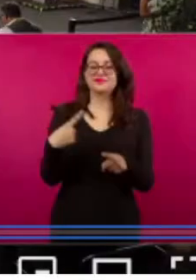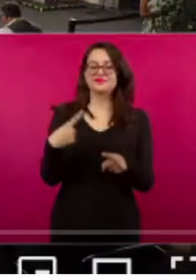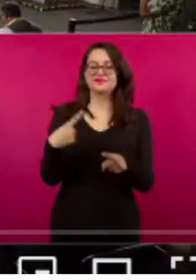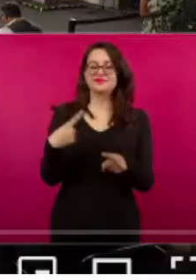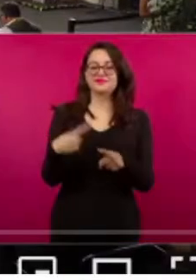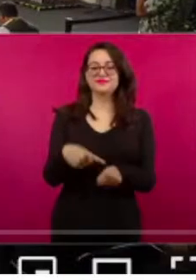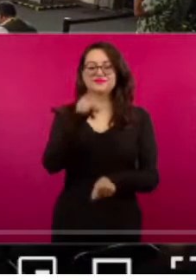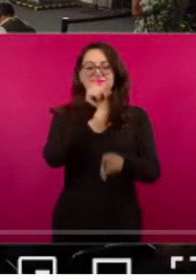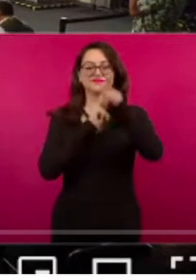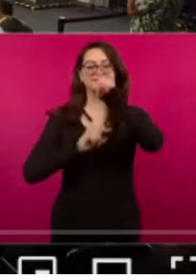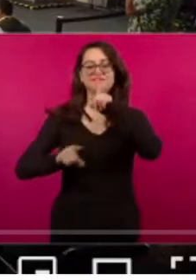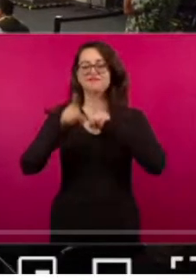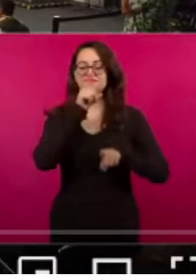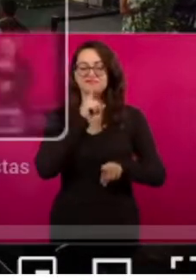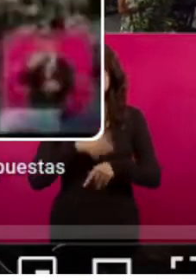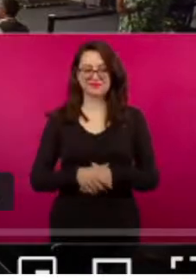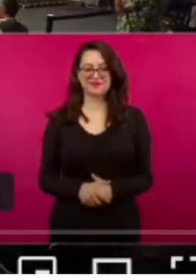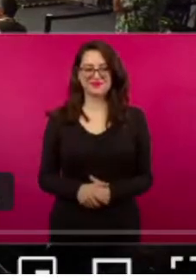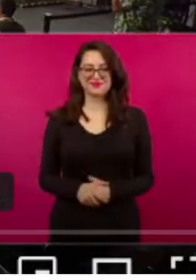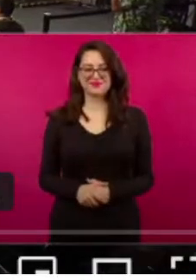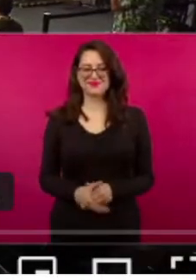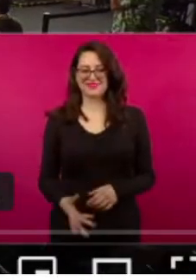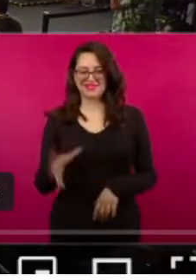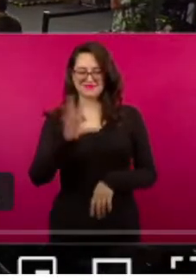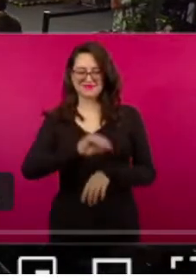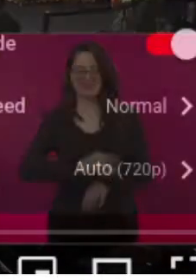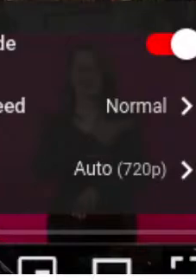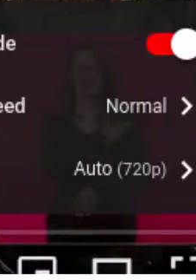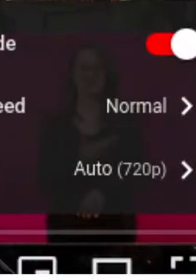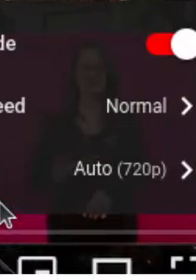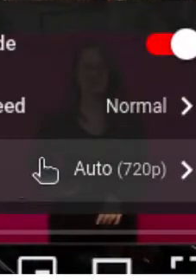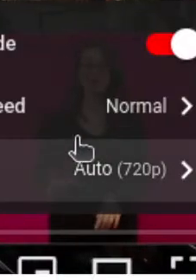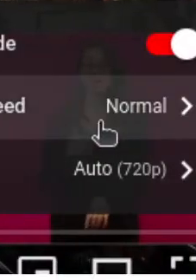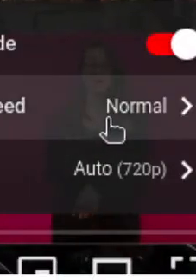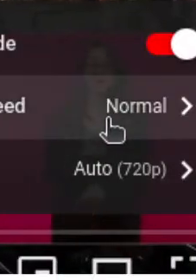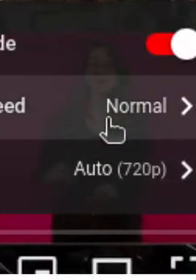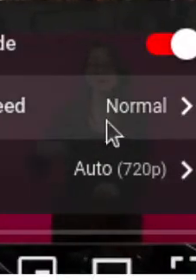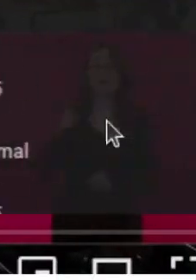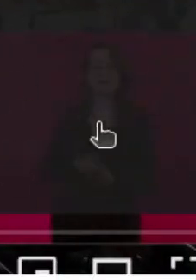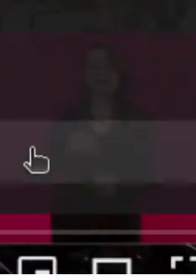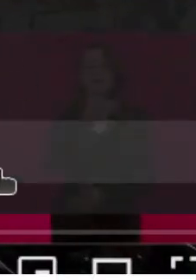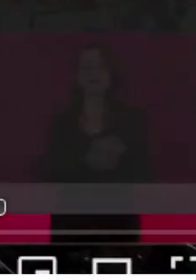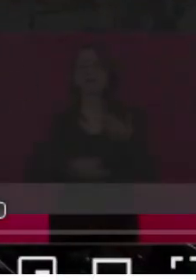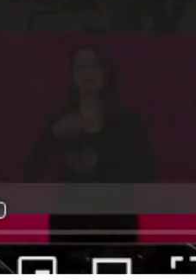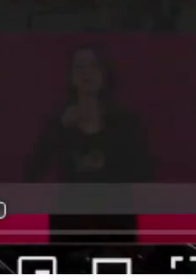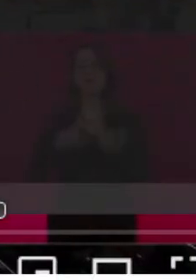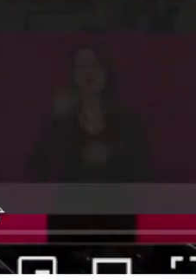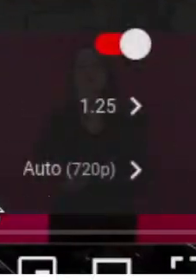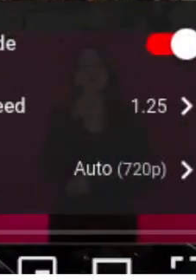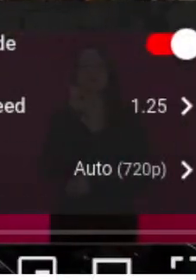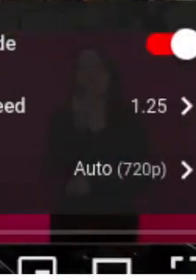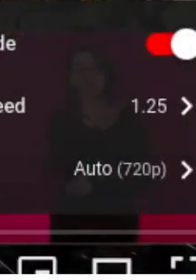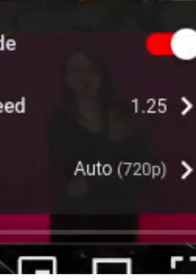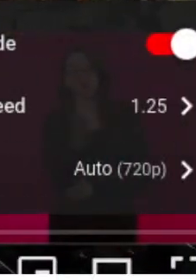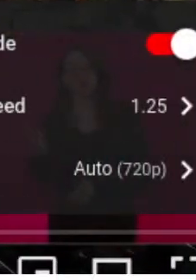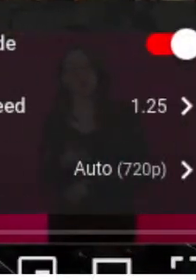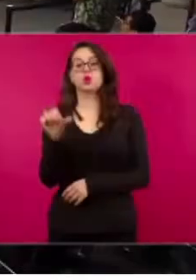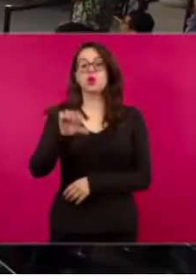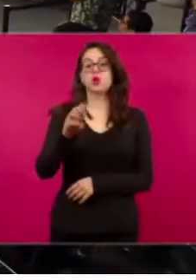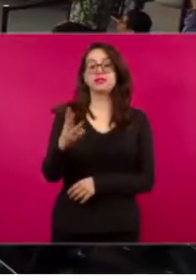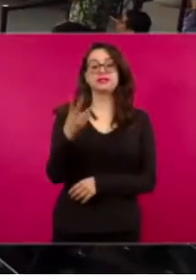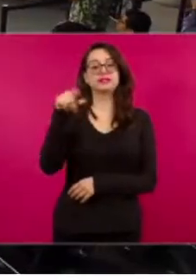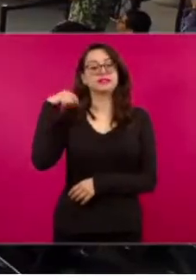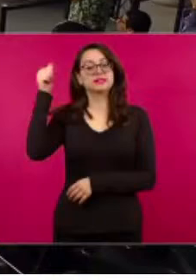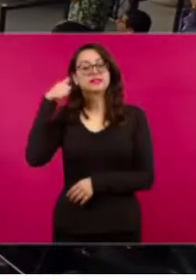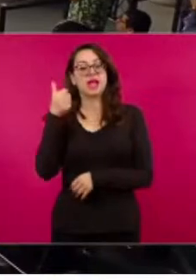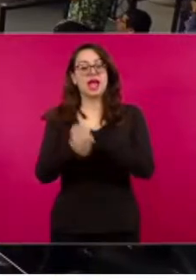Mentiras de la semana. Con su permiso, señor presidente. Buenos días a todas, a todos. Hoy es 3 de abril del